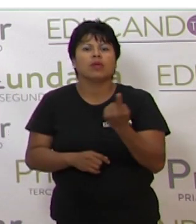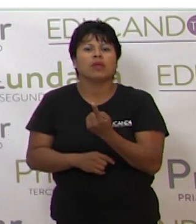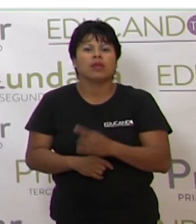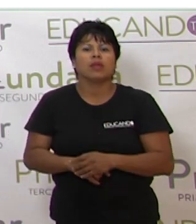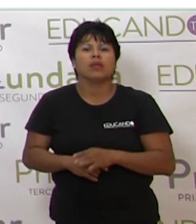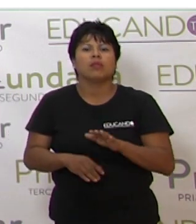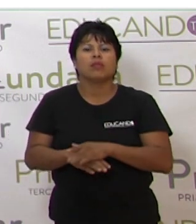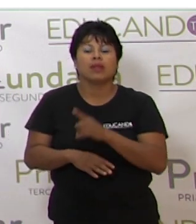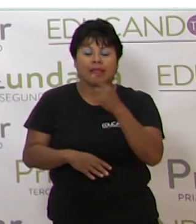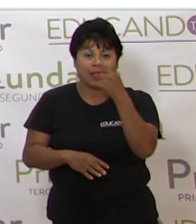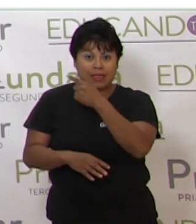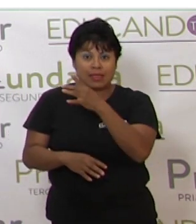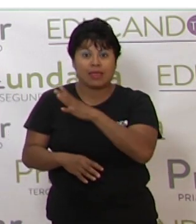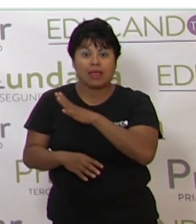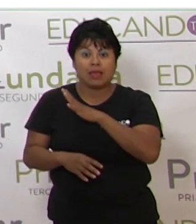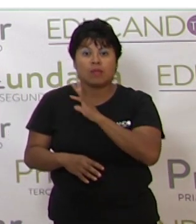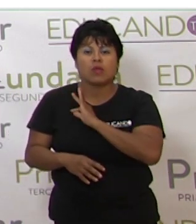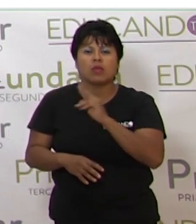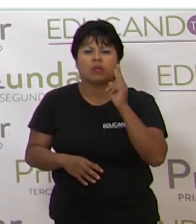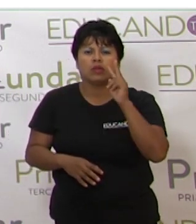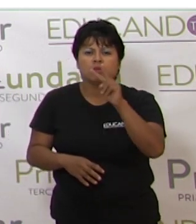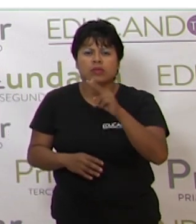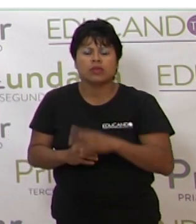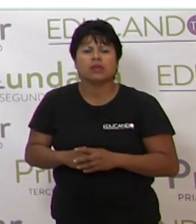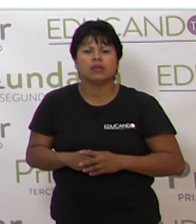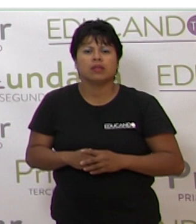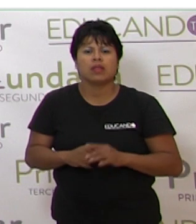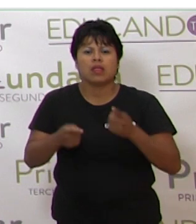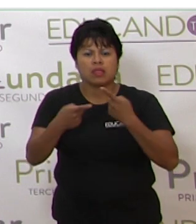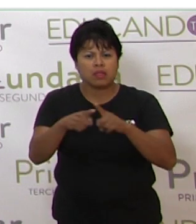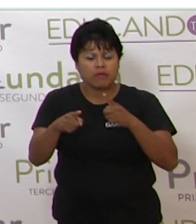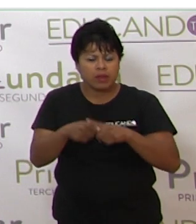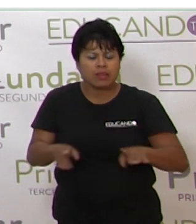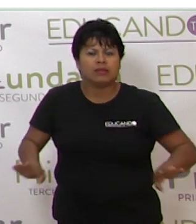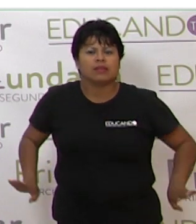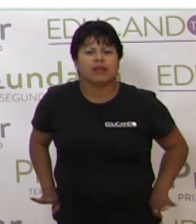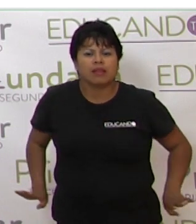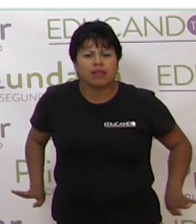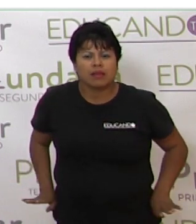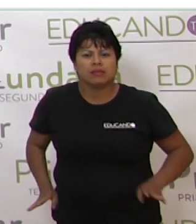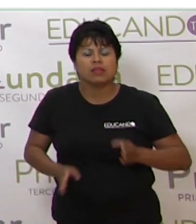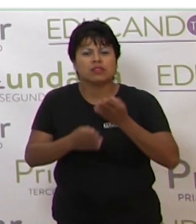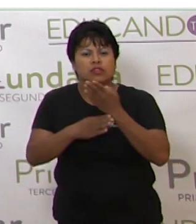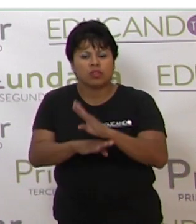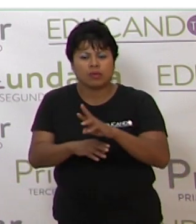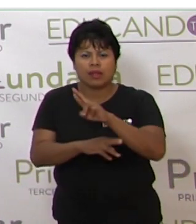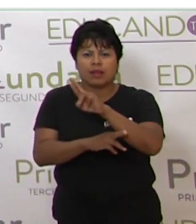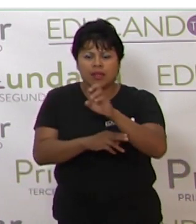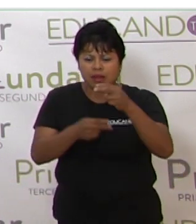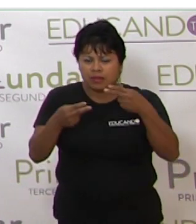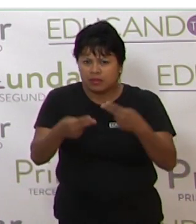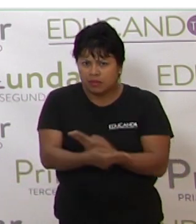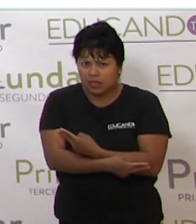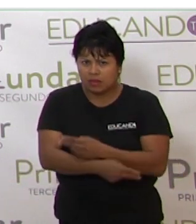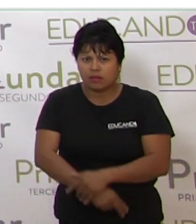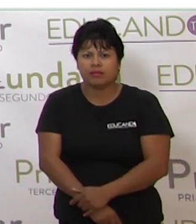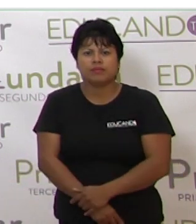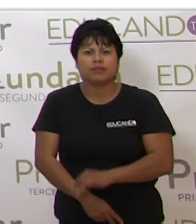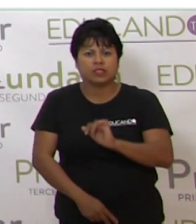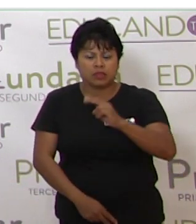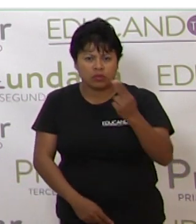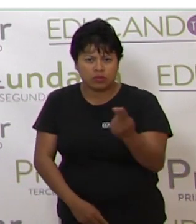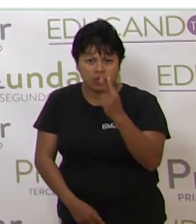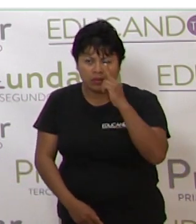Porque ahí podemos observar varias características acerca del Renacimiento. Si se dan cuenta